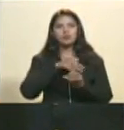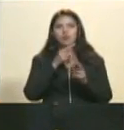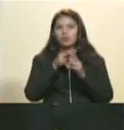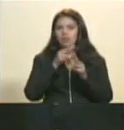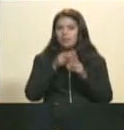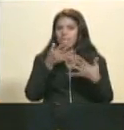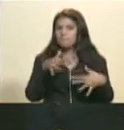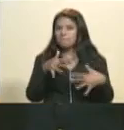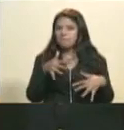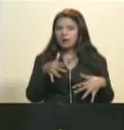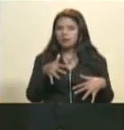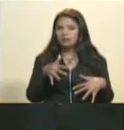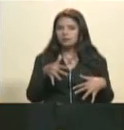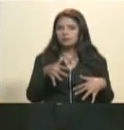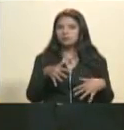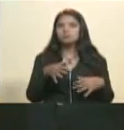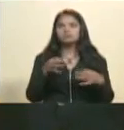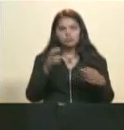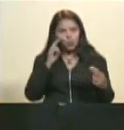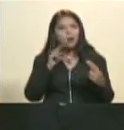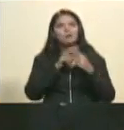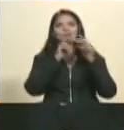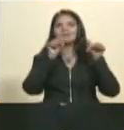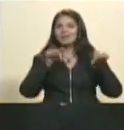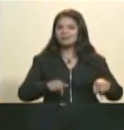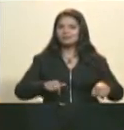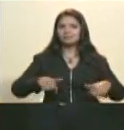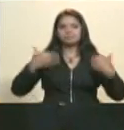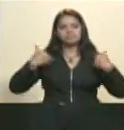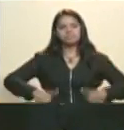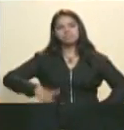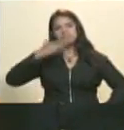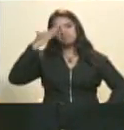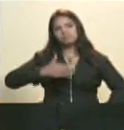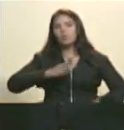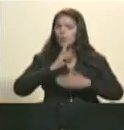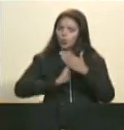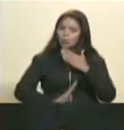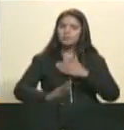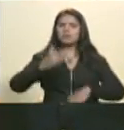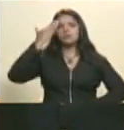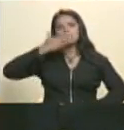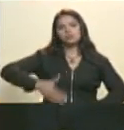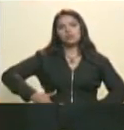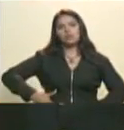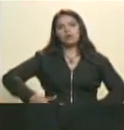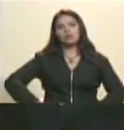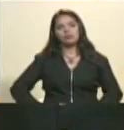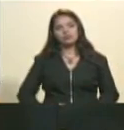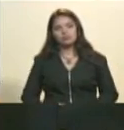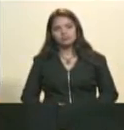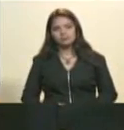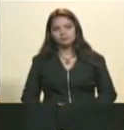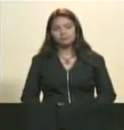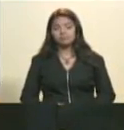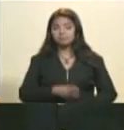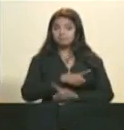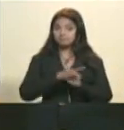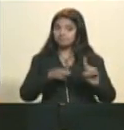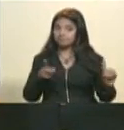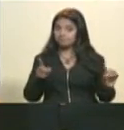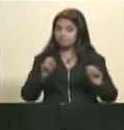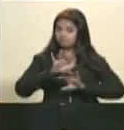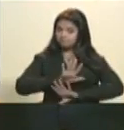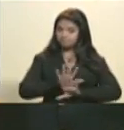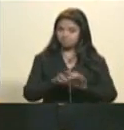amenaza, nos van a conseguir a estos soldados, humildes soldados y soldadas, pero con una